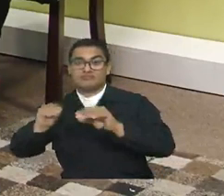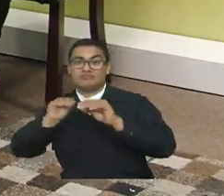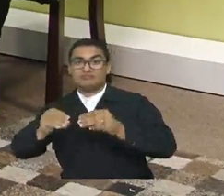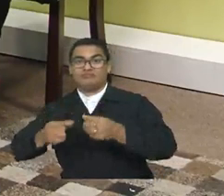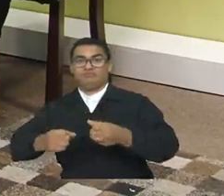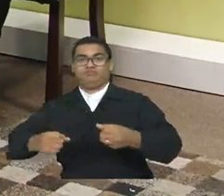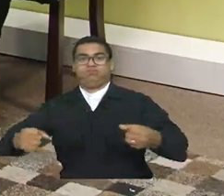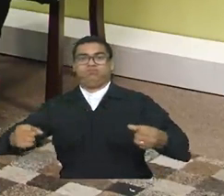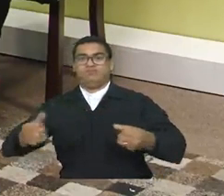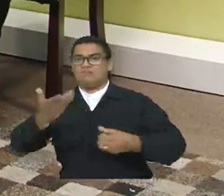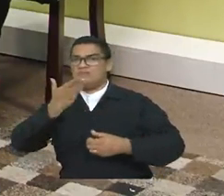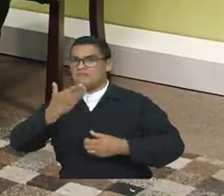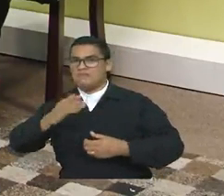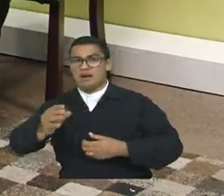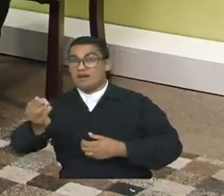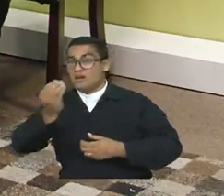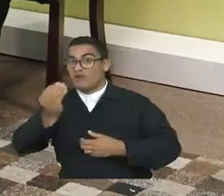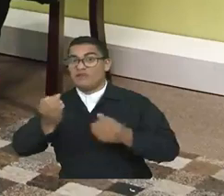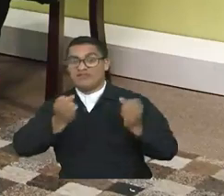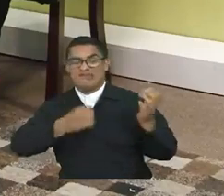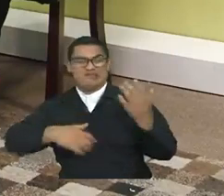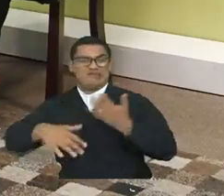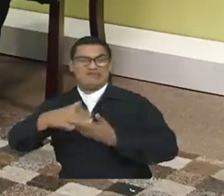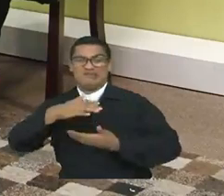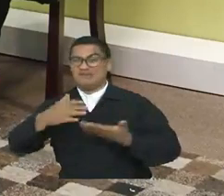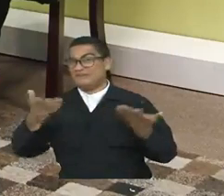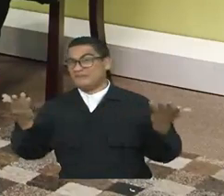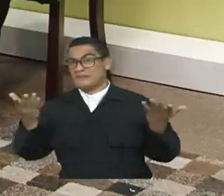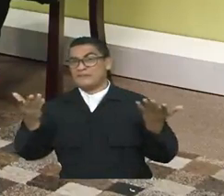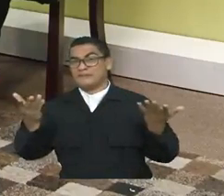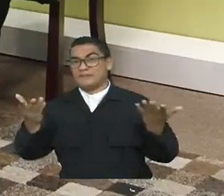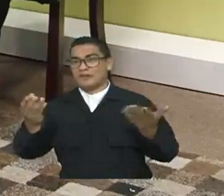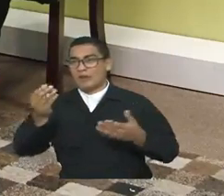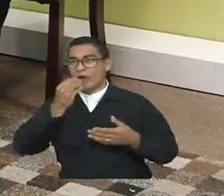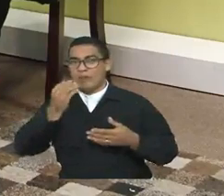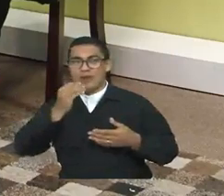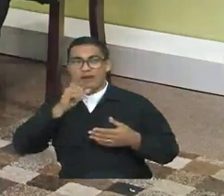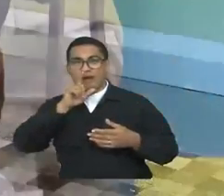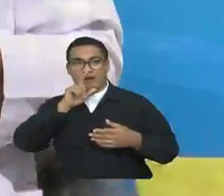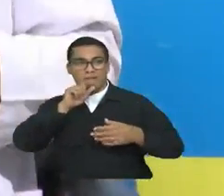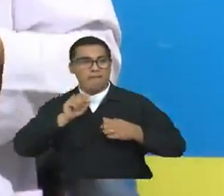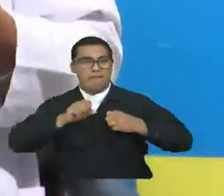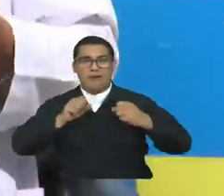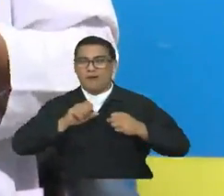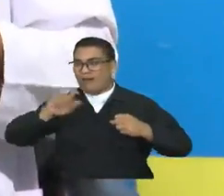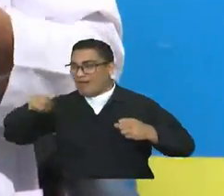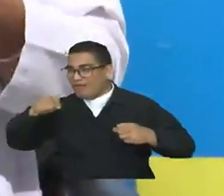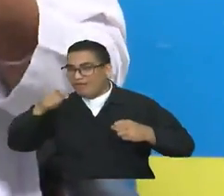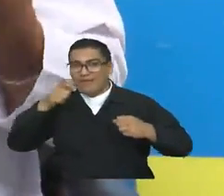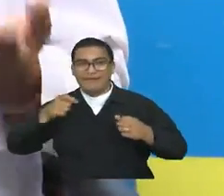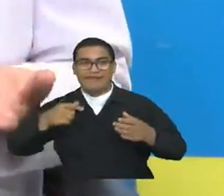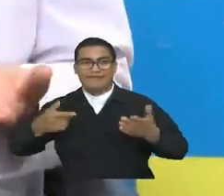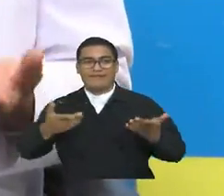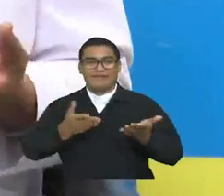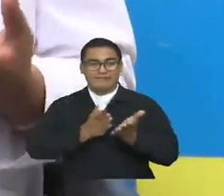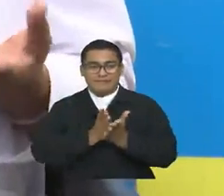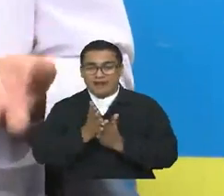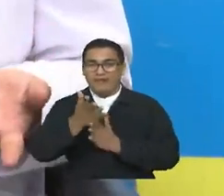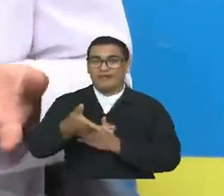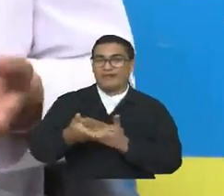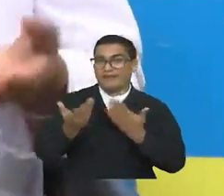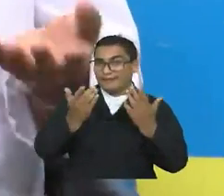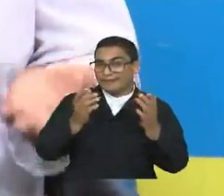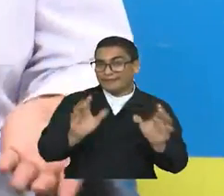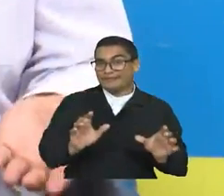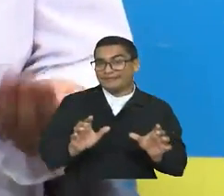mala alimentación. Los niños obesos es que come pollito frito, madurito frito. Entonces, incluirle en el